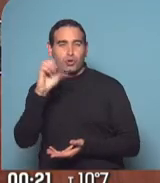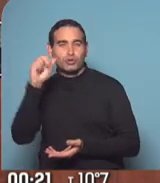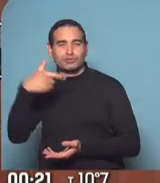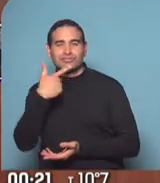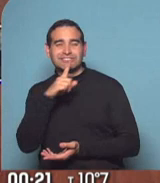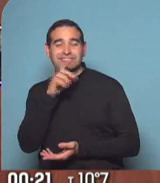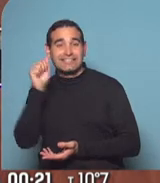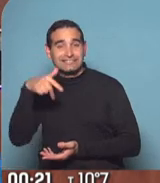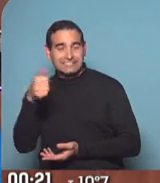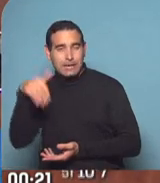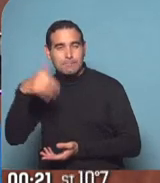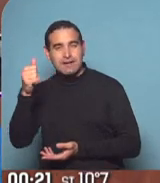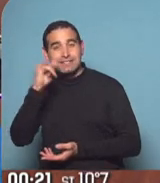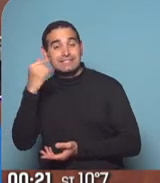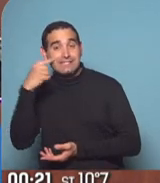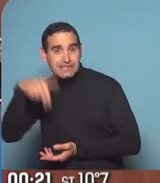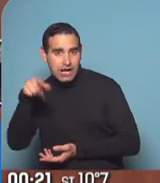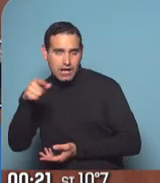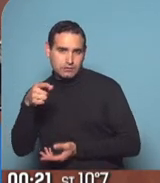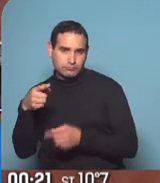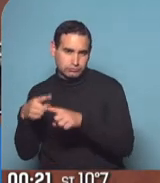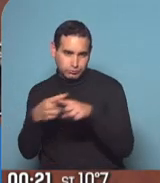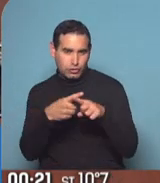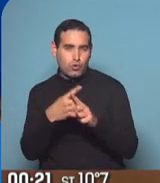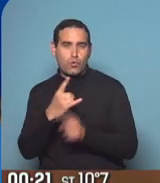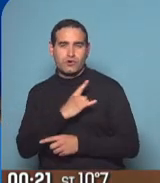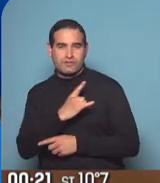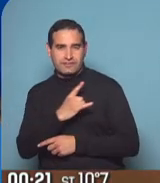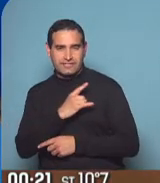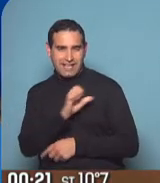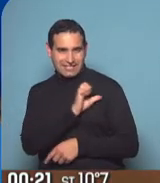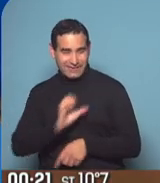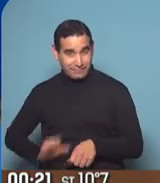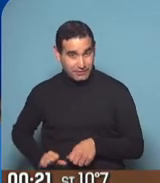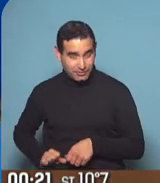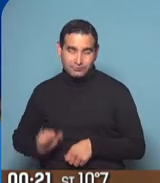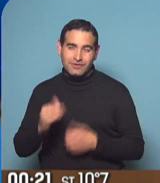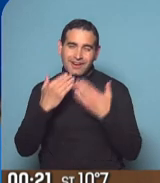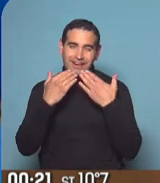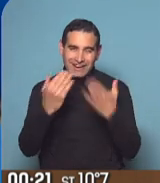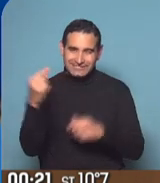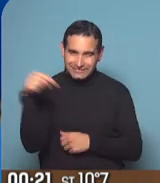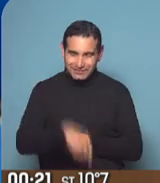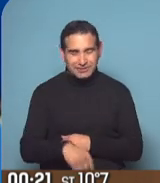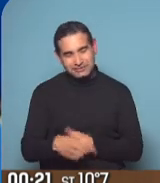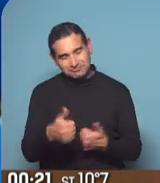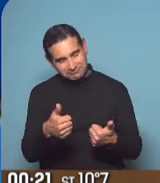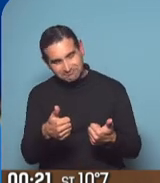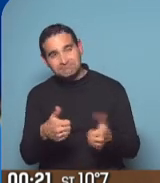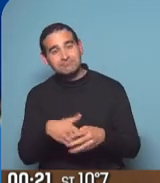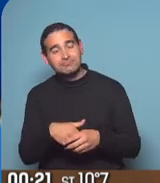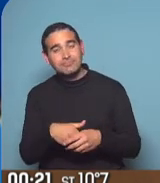máquina que es politóloga de la universidad del salvador gracias por estar acá por favor y